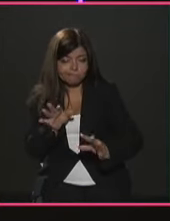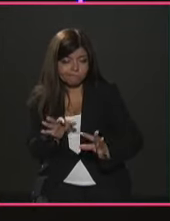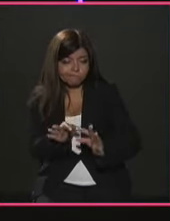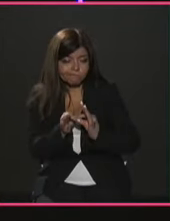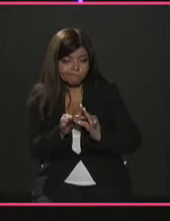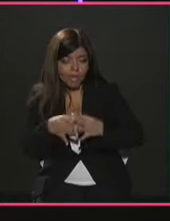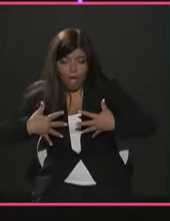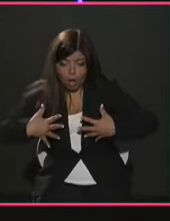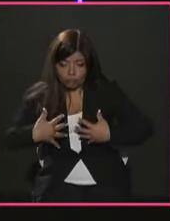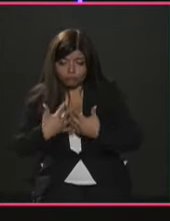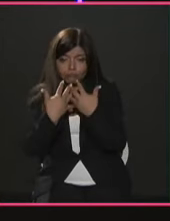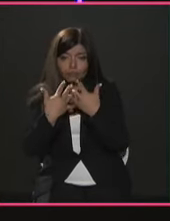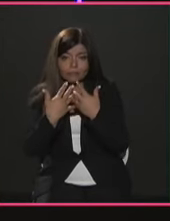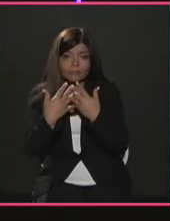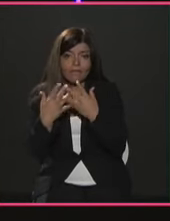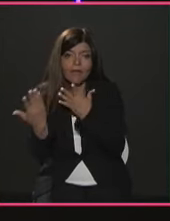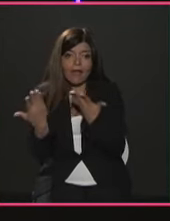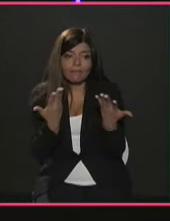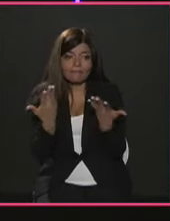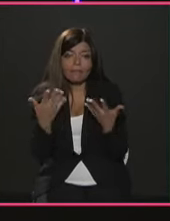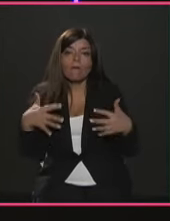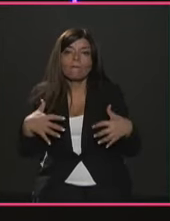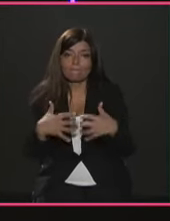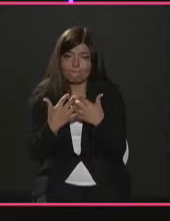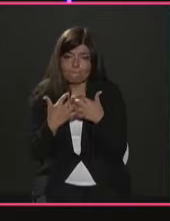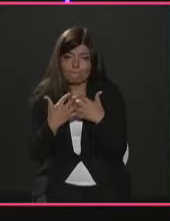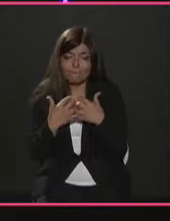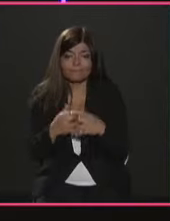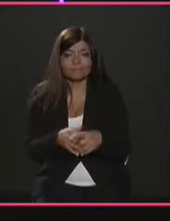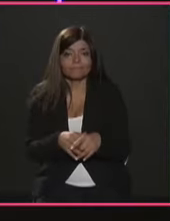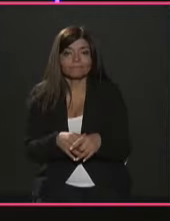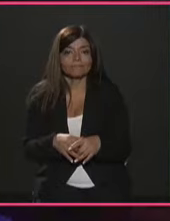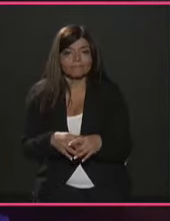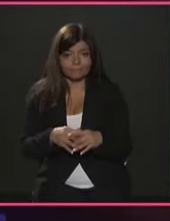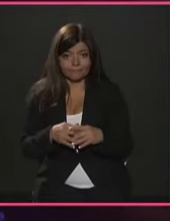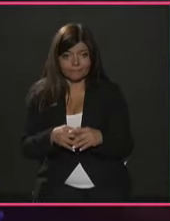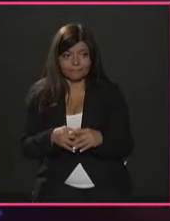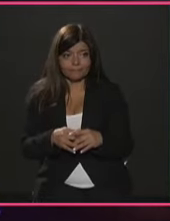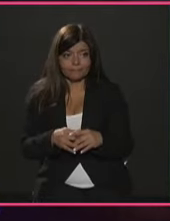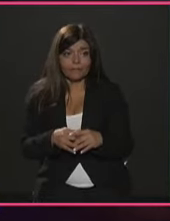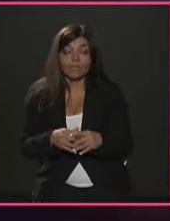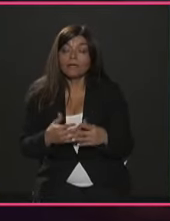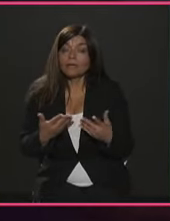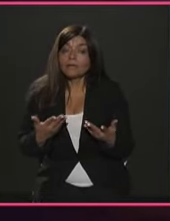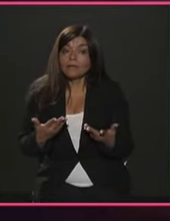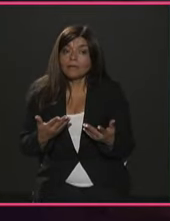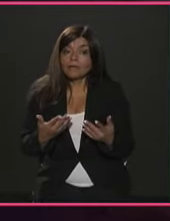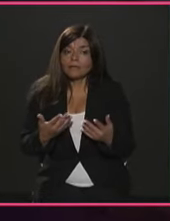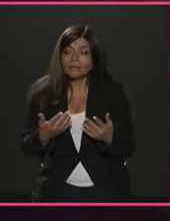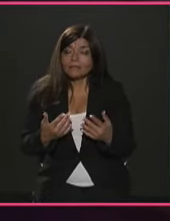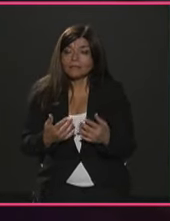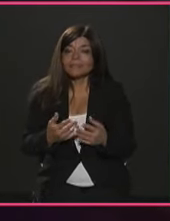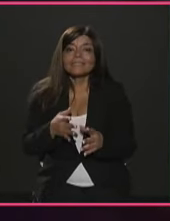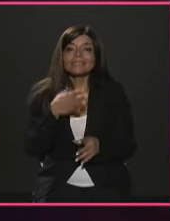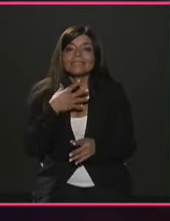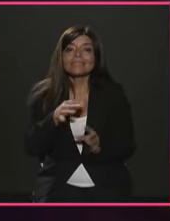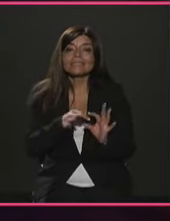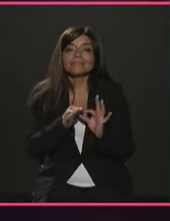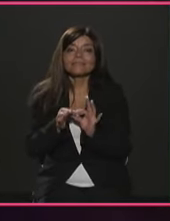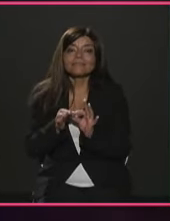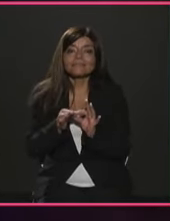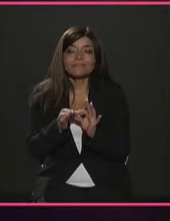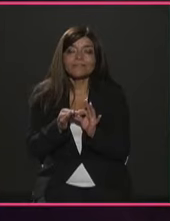unir ambas cosas e bien pero Qué significa una